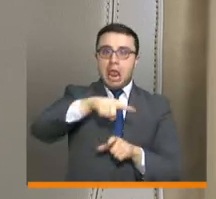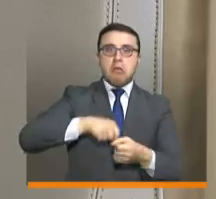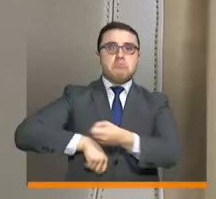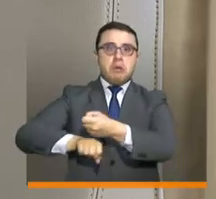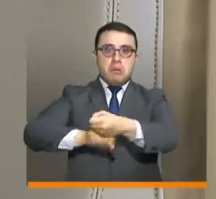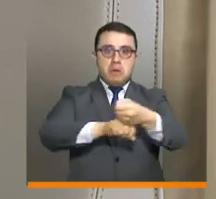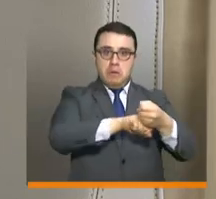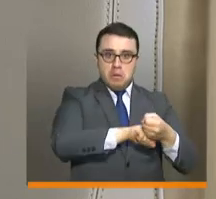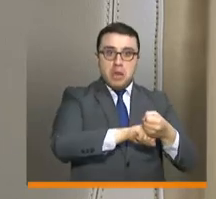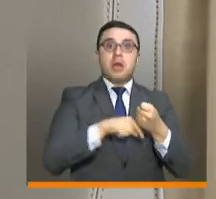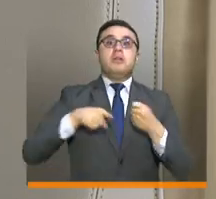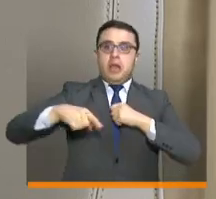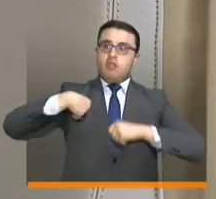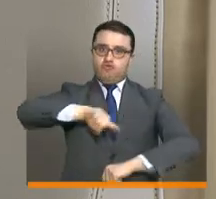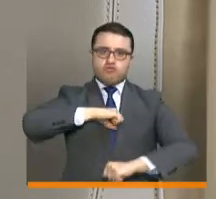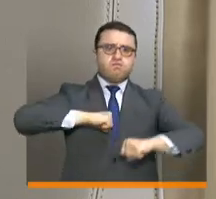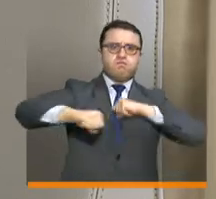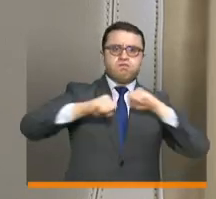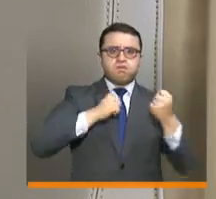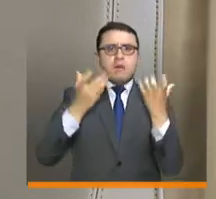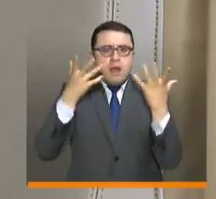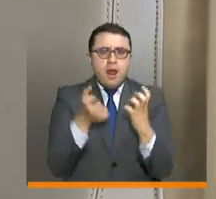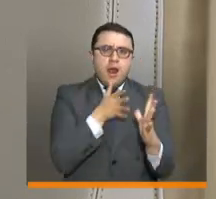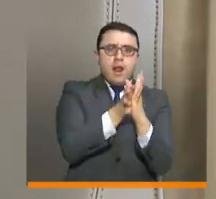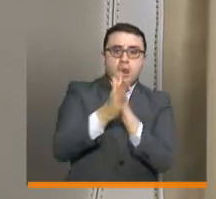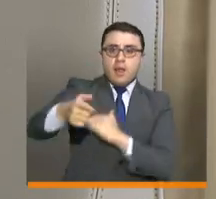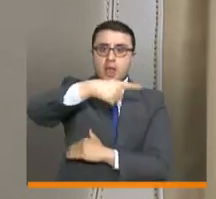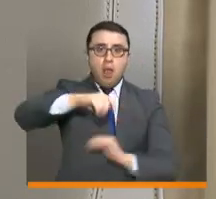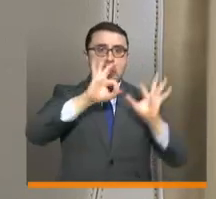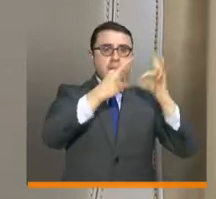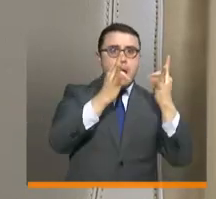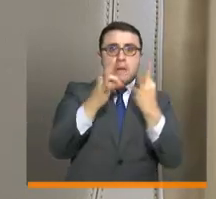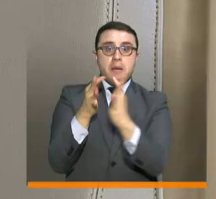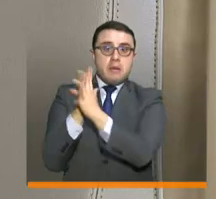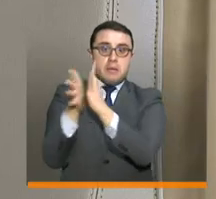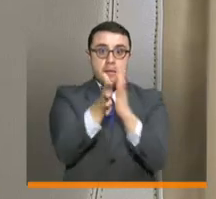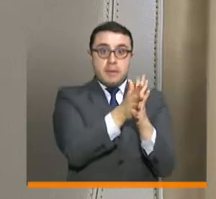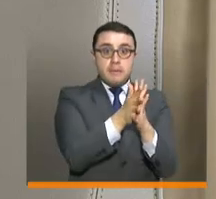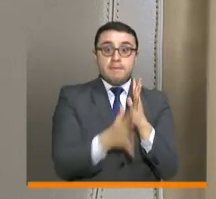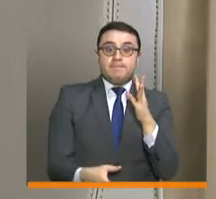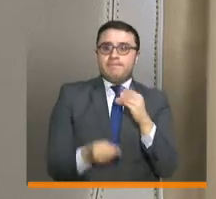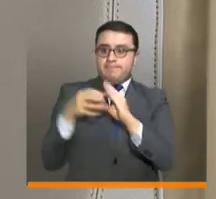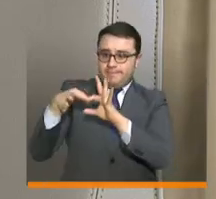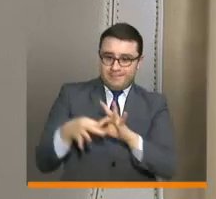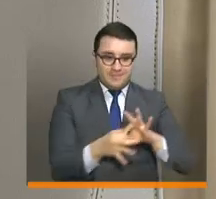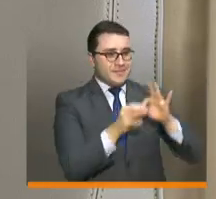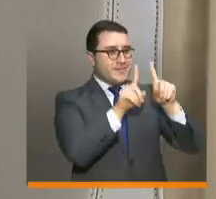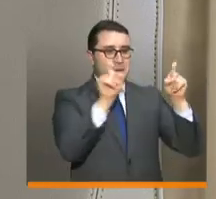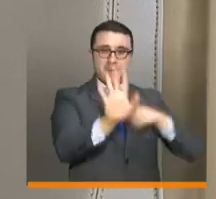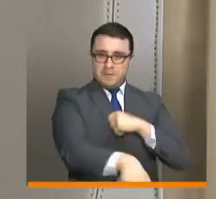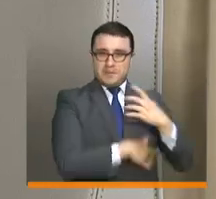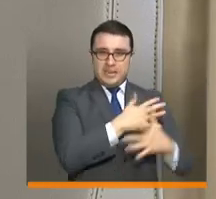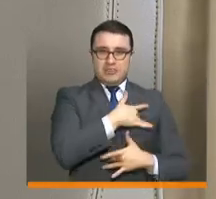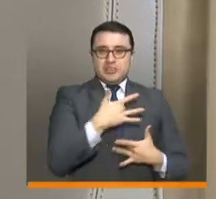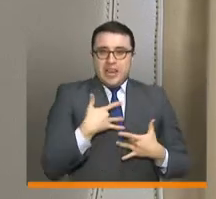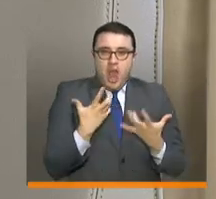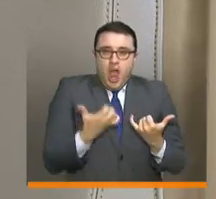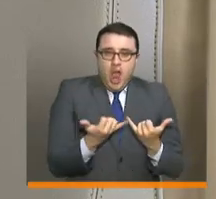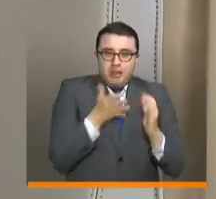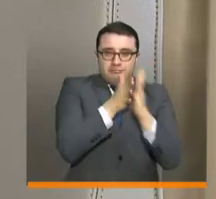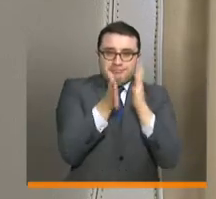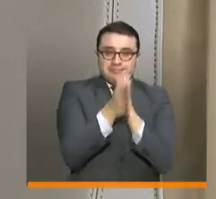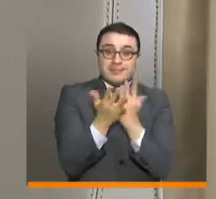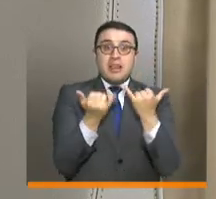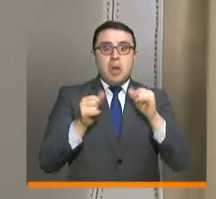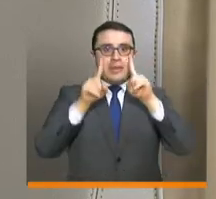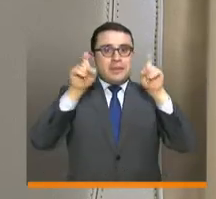primeras acciones que queríamos contarles a las familias y conectar, presidente, con el tema que el ministro de Salud presentaba, porque hoy son varios